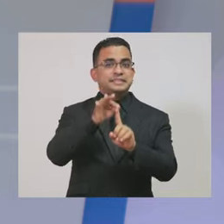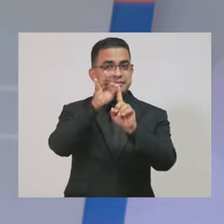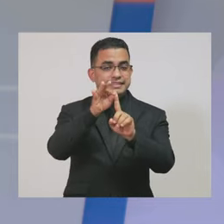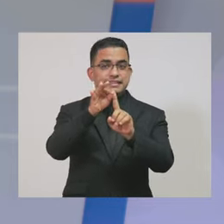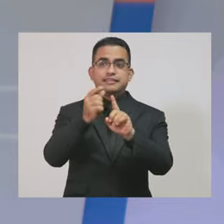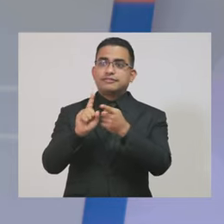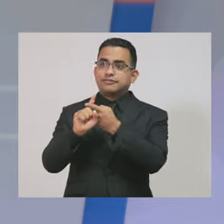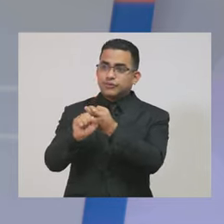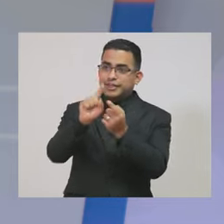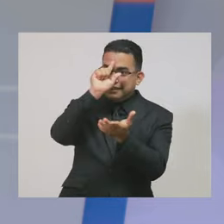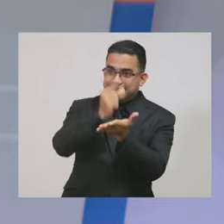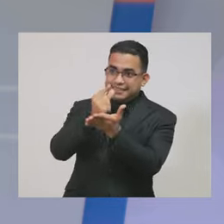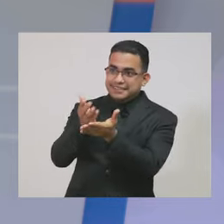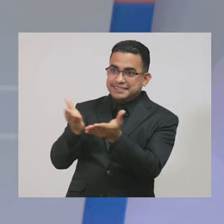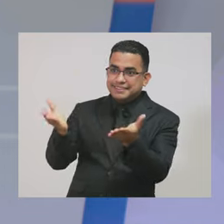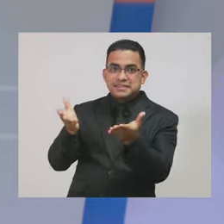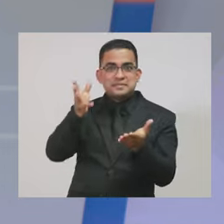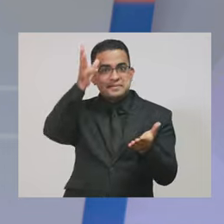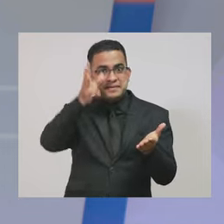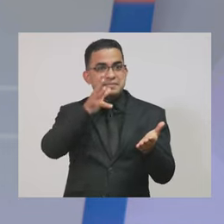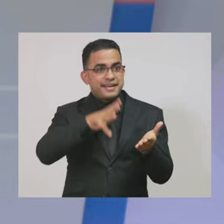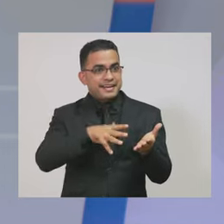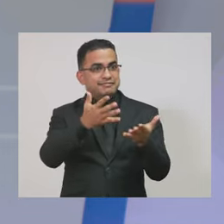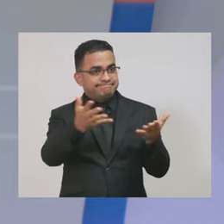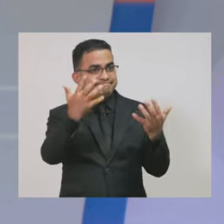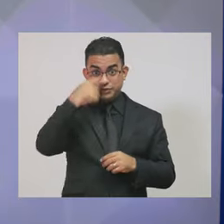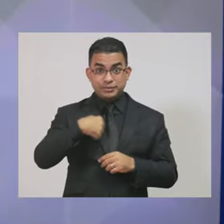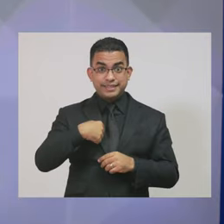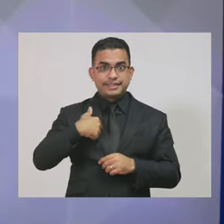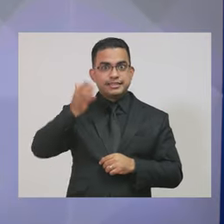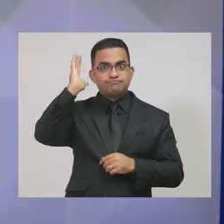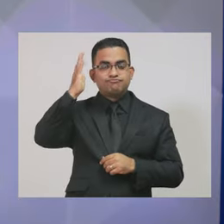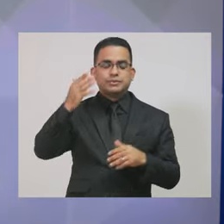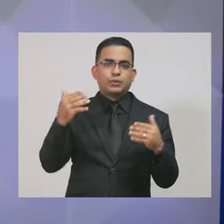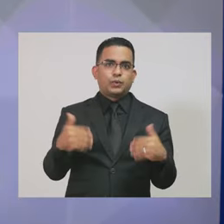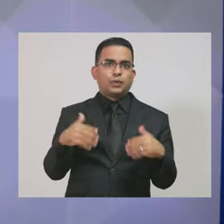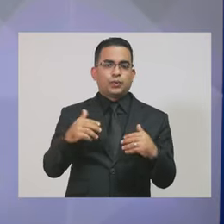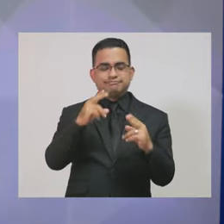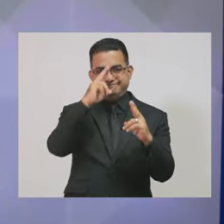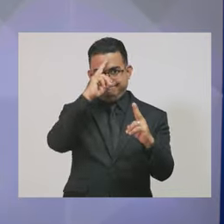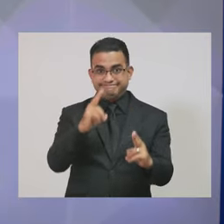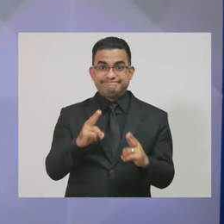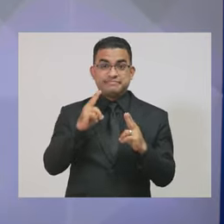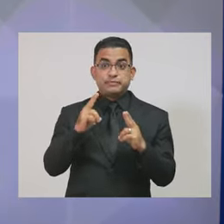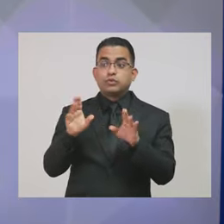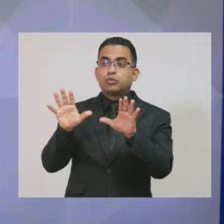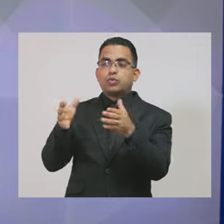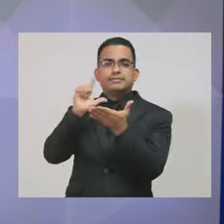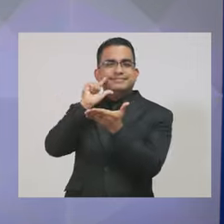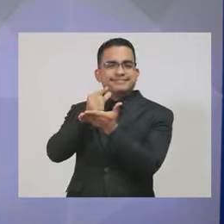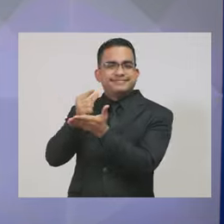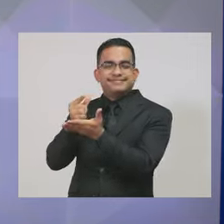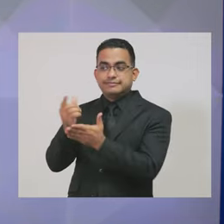especiales compañeros graduandos señoras y señores es para mí un verdadero honor dirigirme a ustedes en